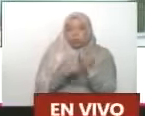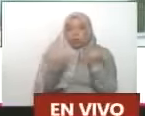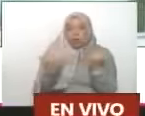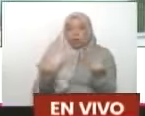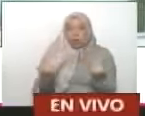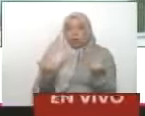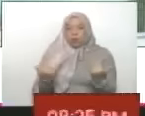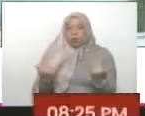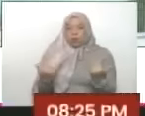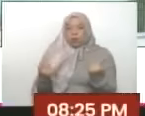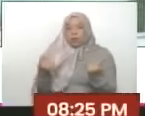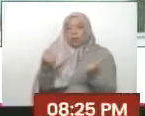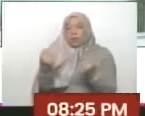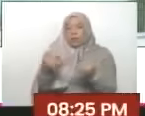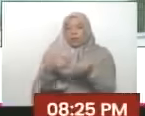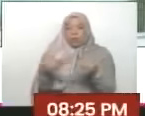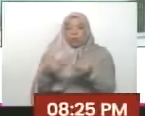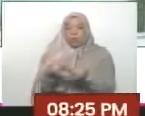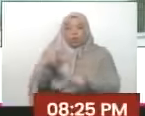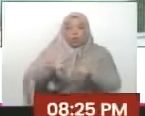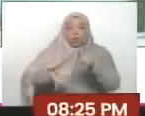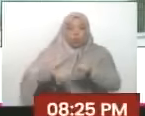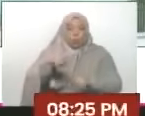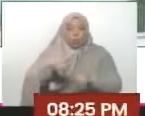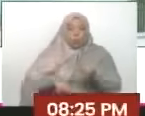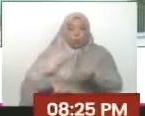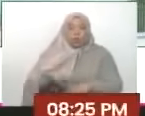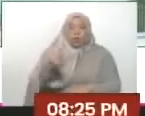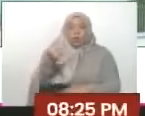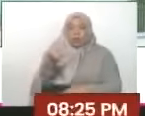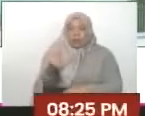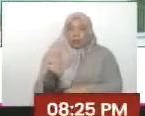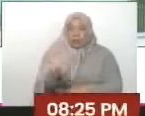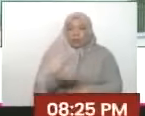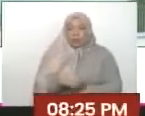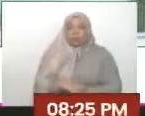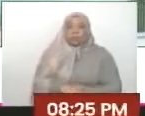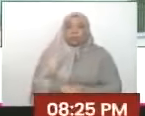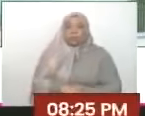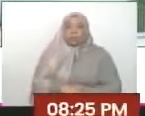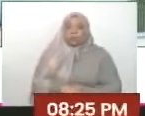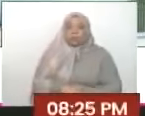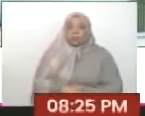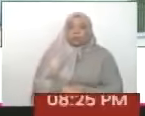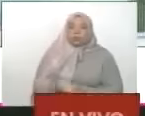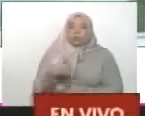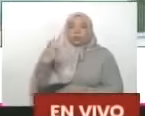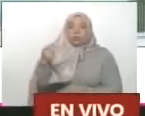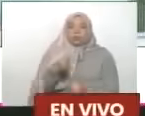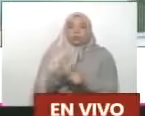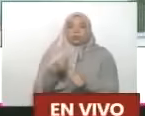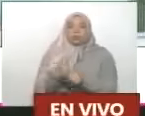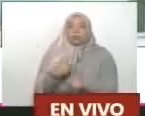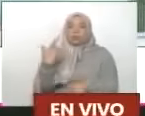Y hay que conseguirlo todo, los materiales, la platica. Y en el caso de esta